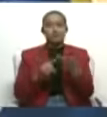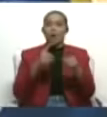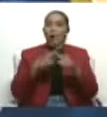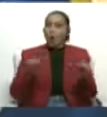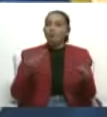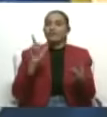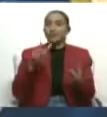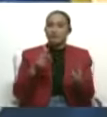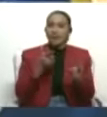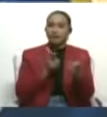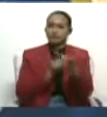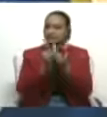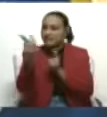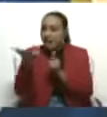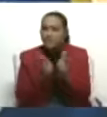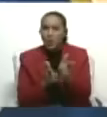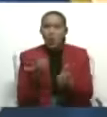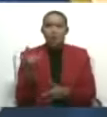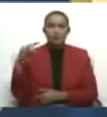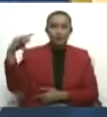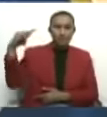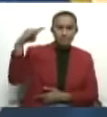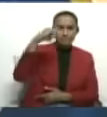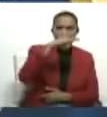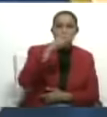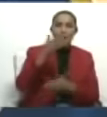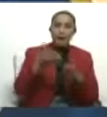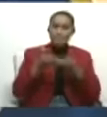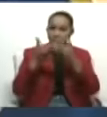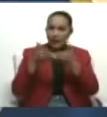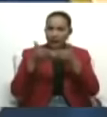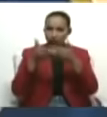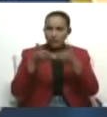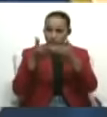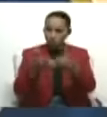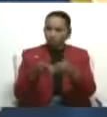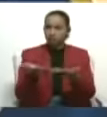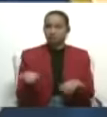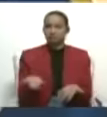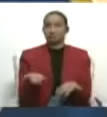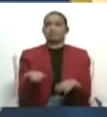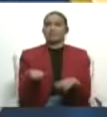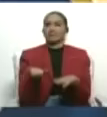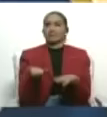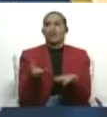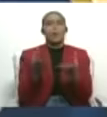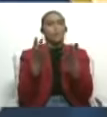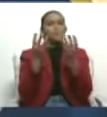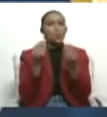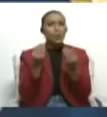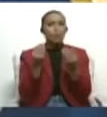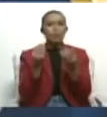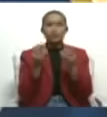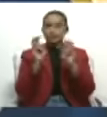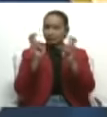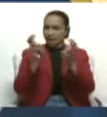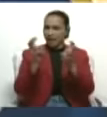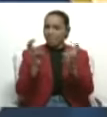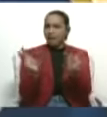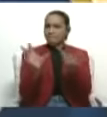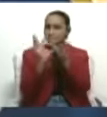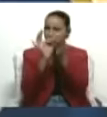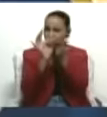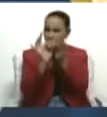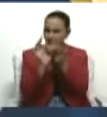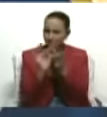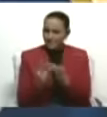lo decía. Hemos revisado detalles de una colaboración bilateral estrecha. Y en los foros